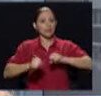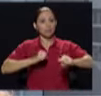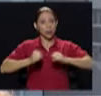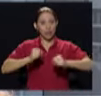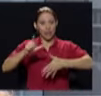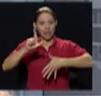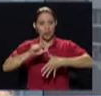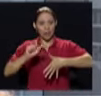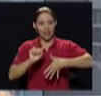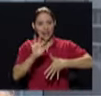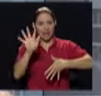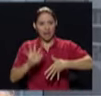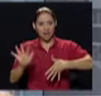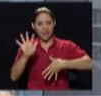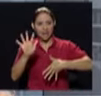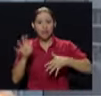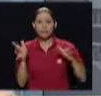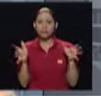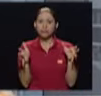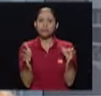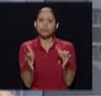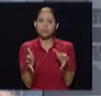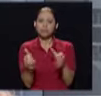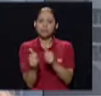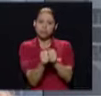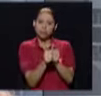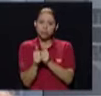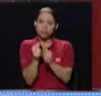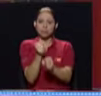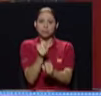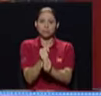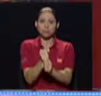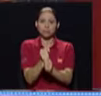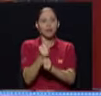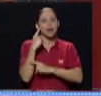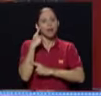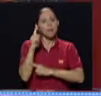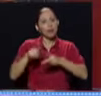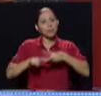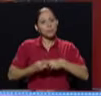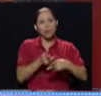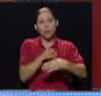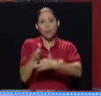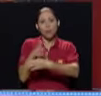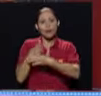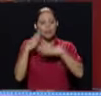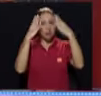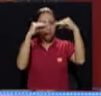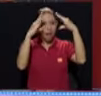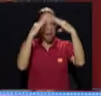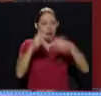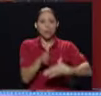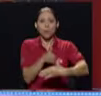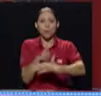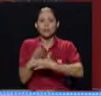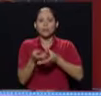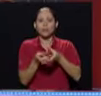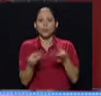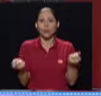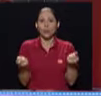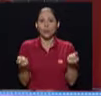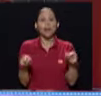Caribe para comenzar a trabajar juntos, inclusive comenzar a compartir más datos, a compartir soluciones, a compartir,